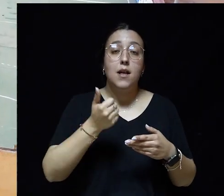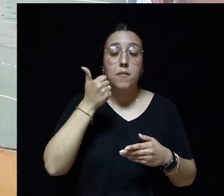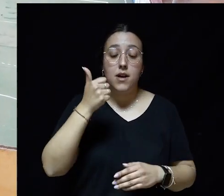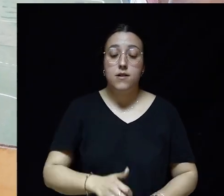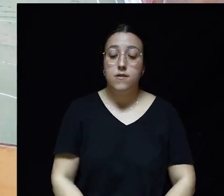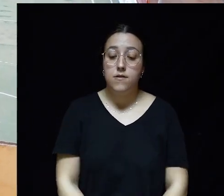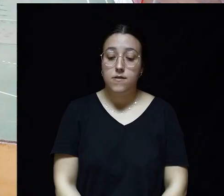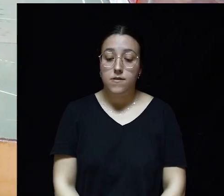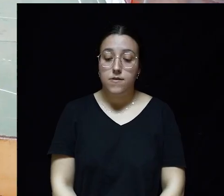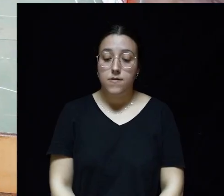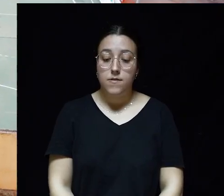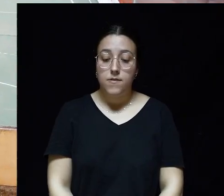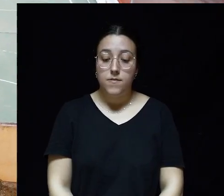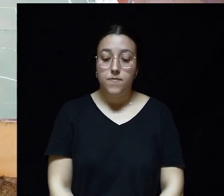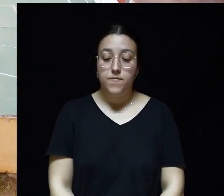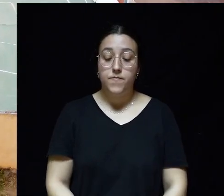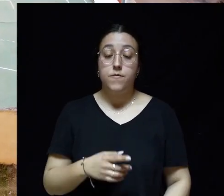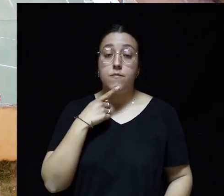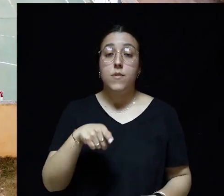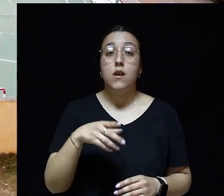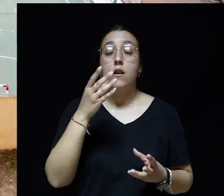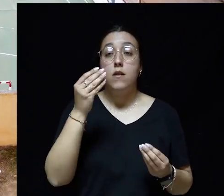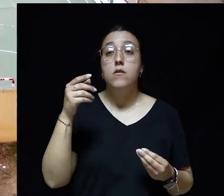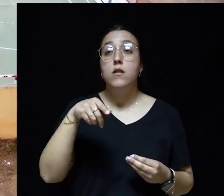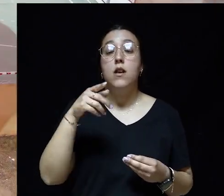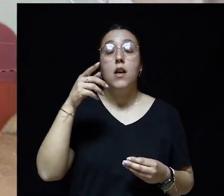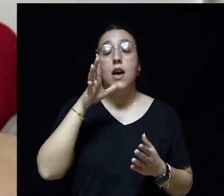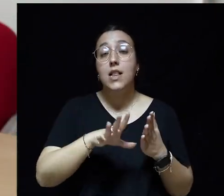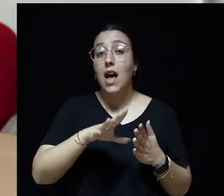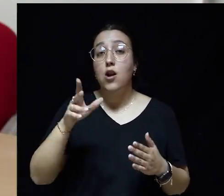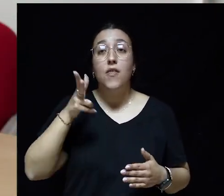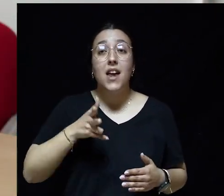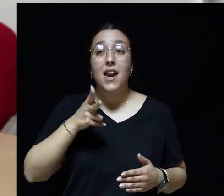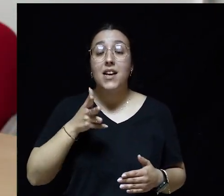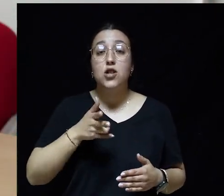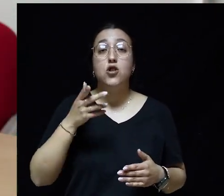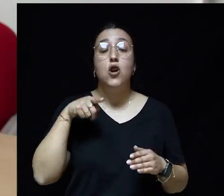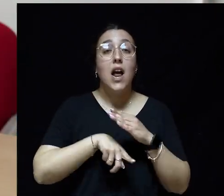pueblo gitano, podemos afirmar que se ha vulnerado el derecho a una educación de calidad. Y ahí